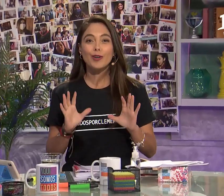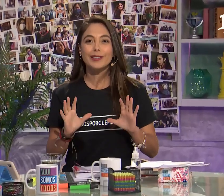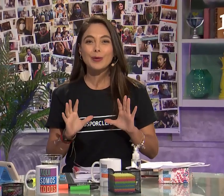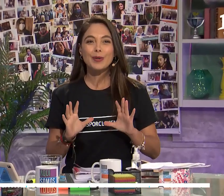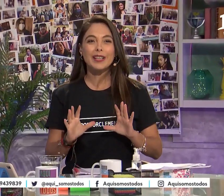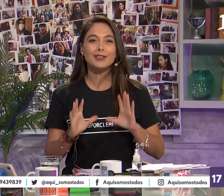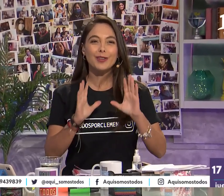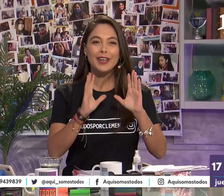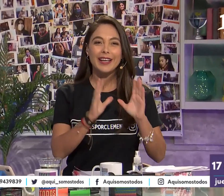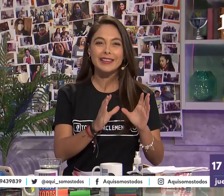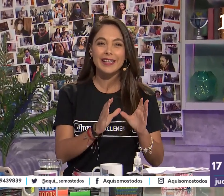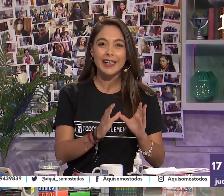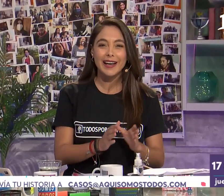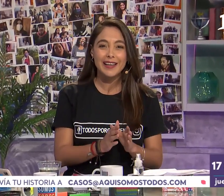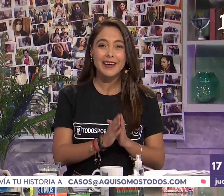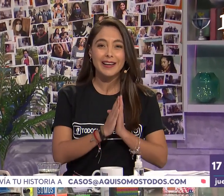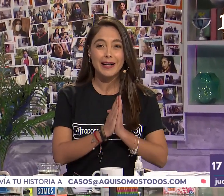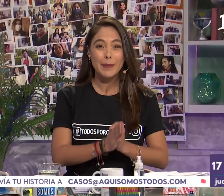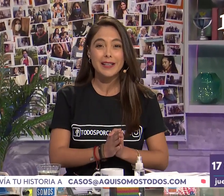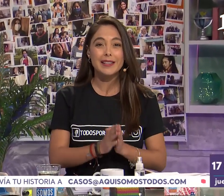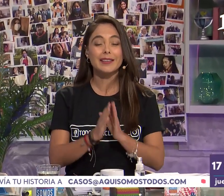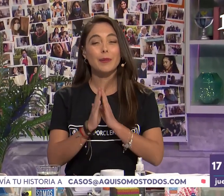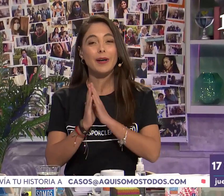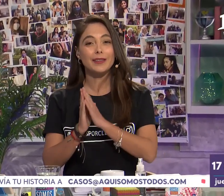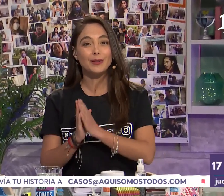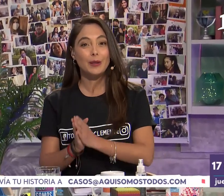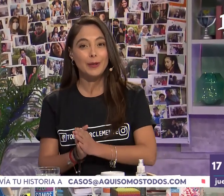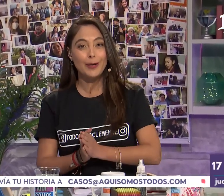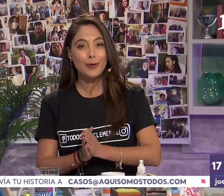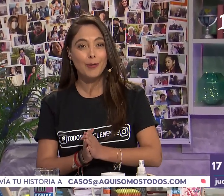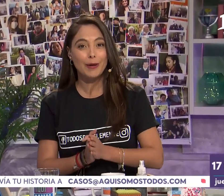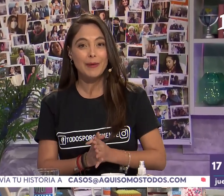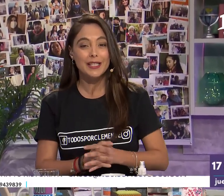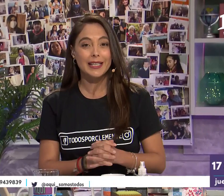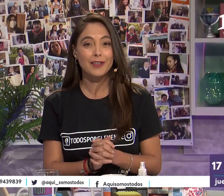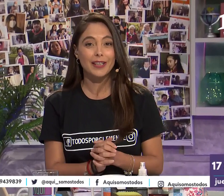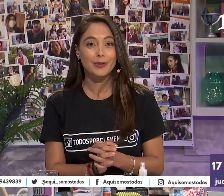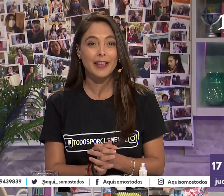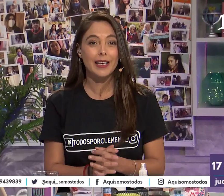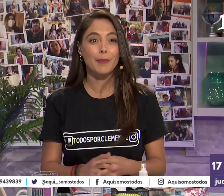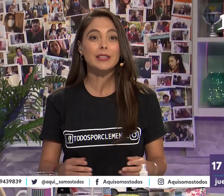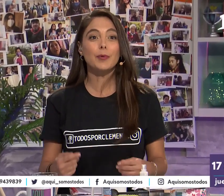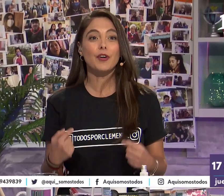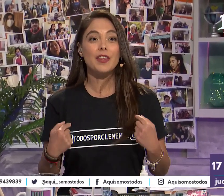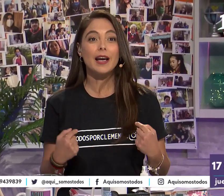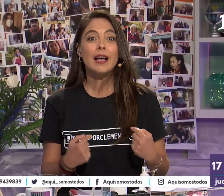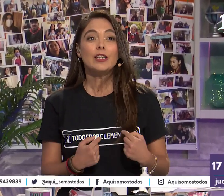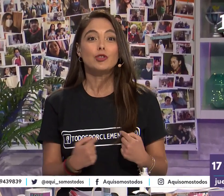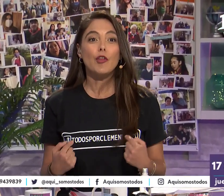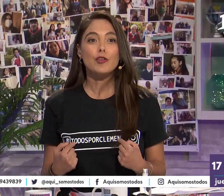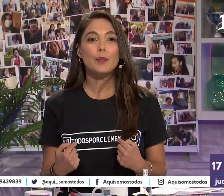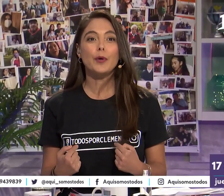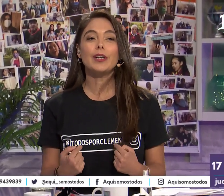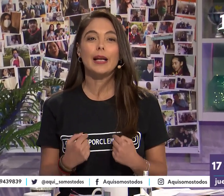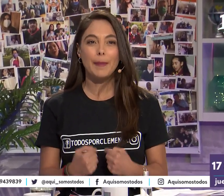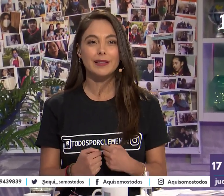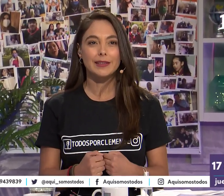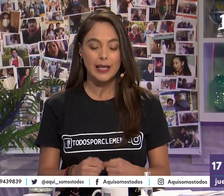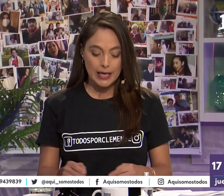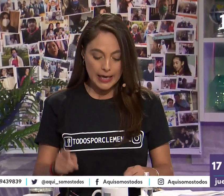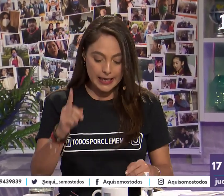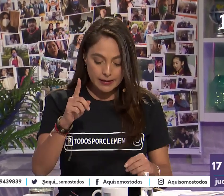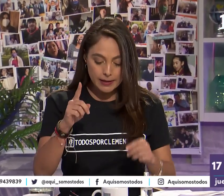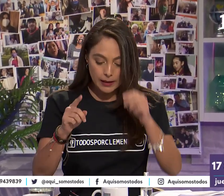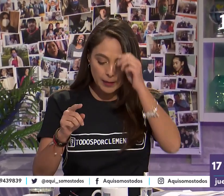atento a todo lo que está ocurriendo en la calle, en la marcha. Estamos atentos también a lo que ocurre en Machalí con la historia de Clemente, porque hoy día todos por